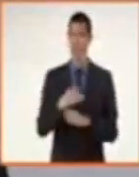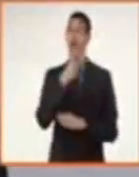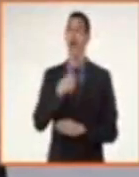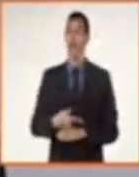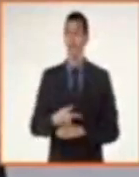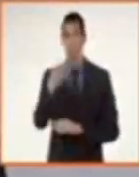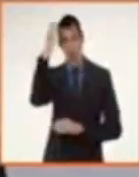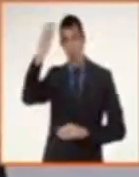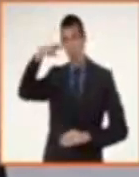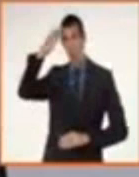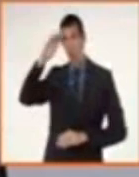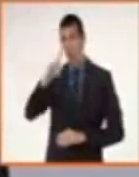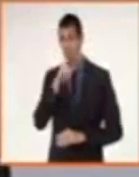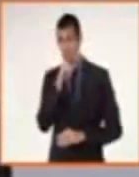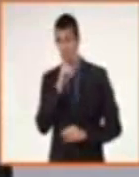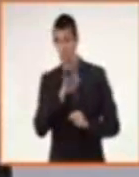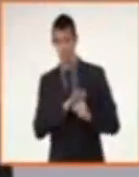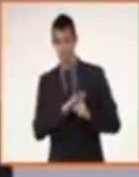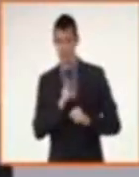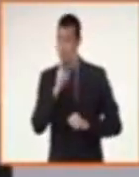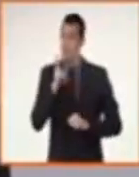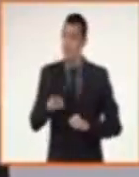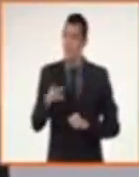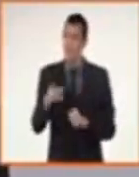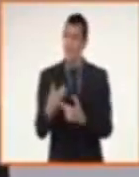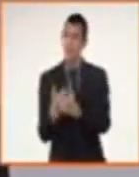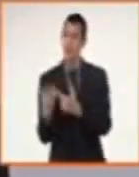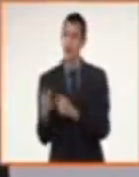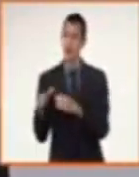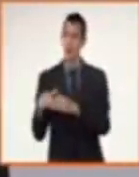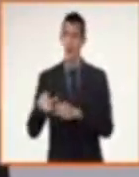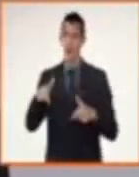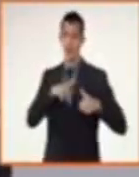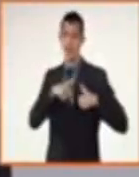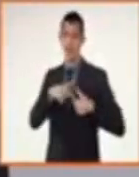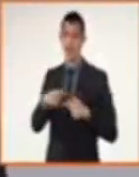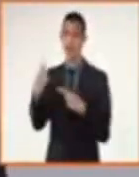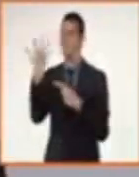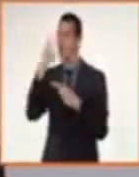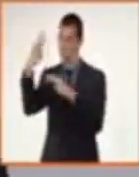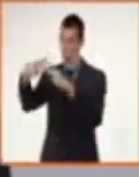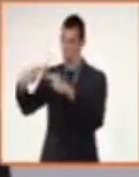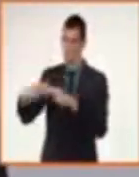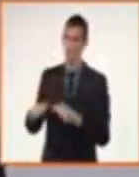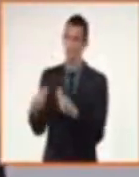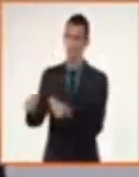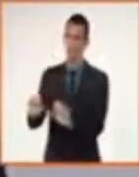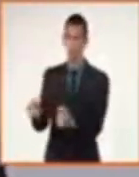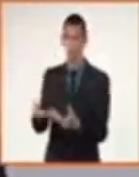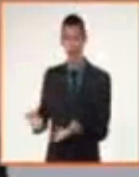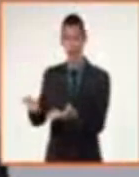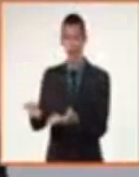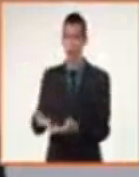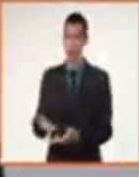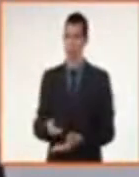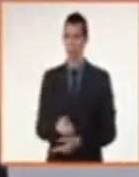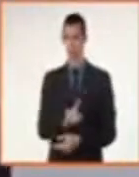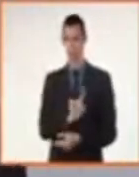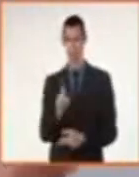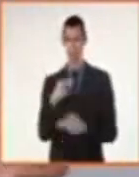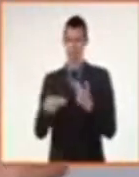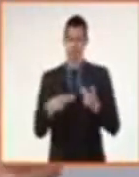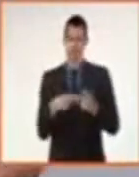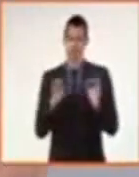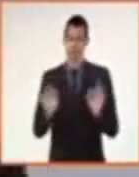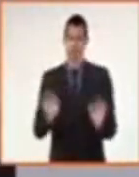damos, no, eso no existe. Esta es una Cuba muy plural donde hay diversidad de criterios y muchas veces no estamos de acuerdo y el que no